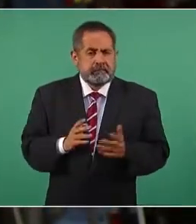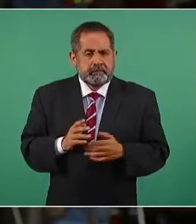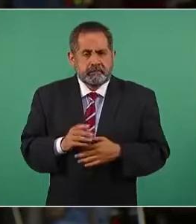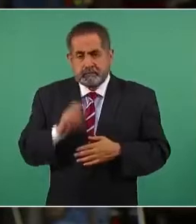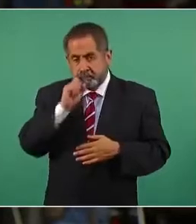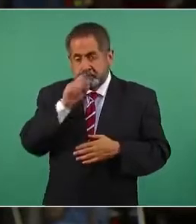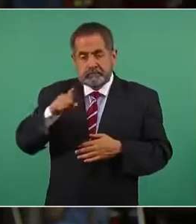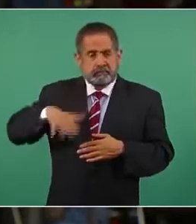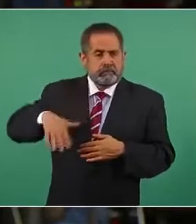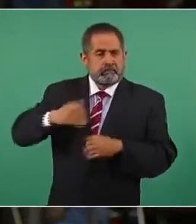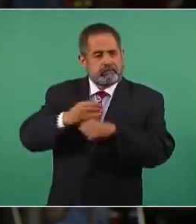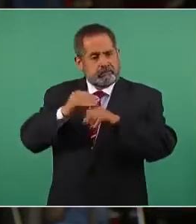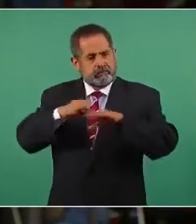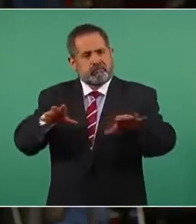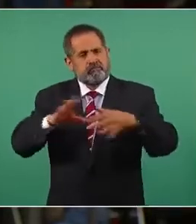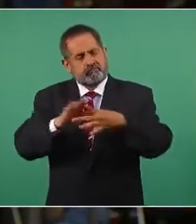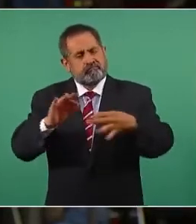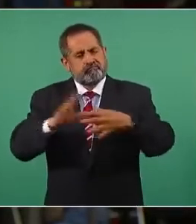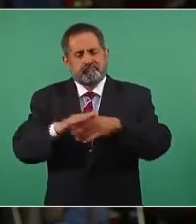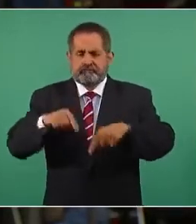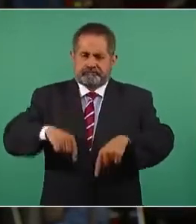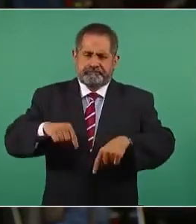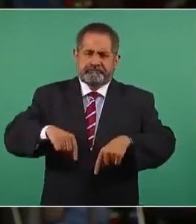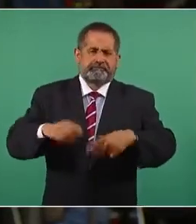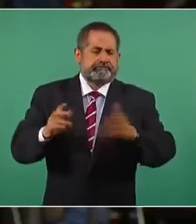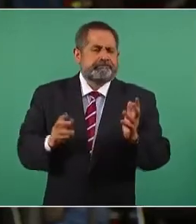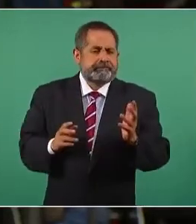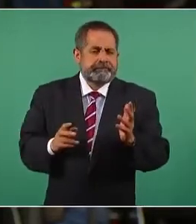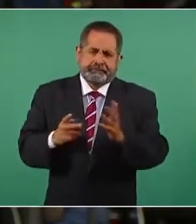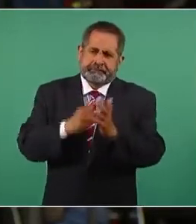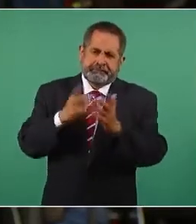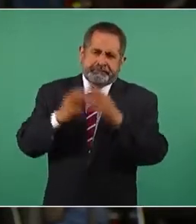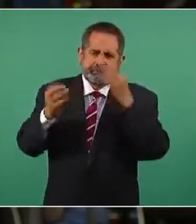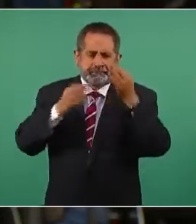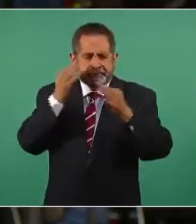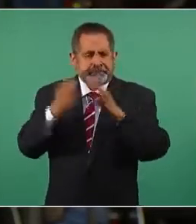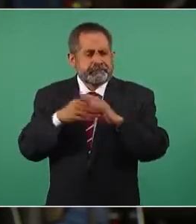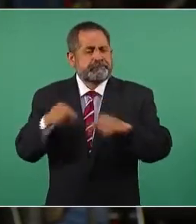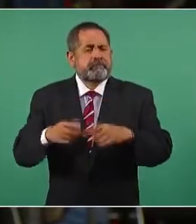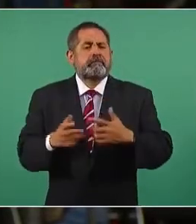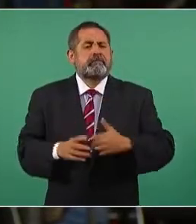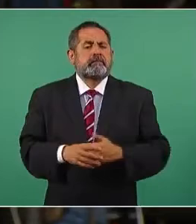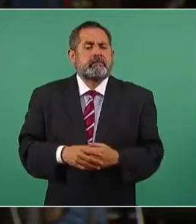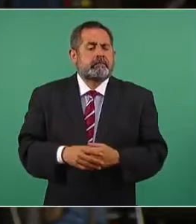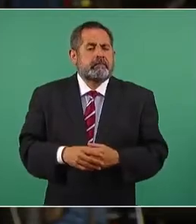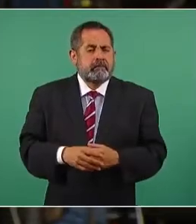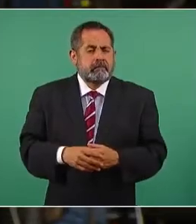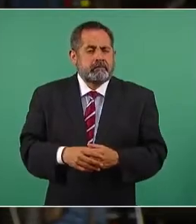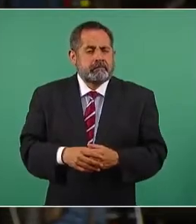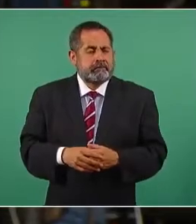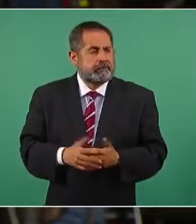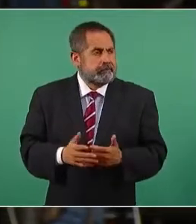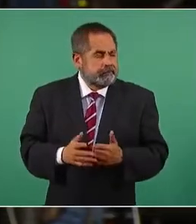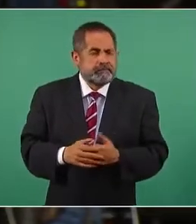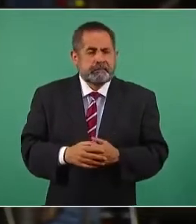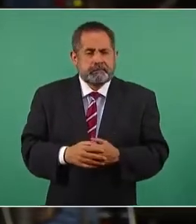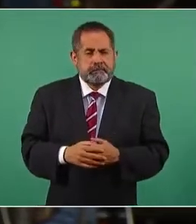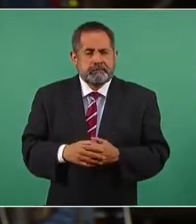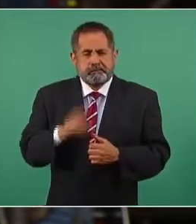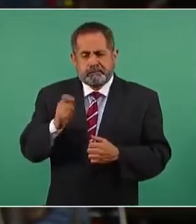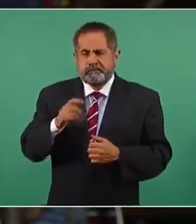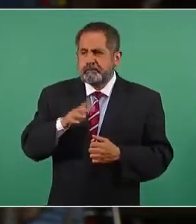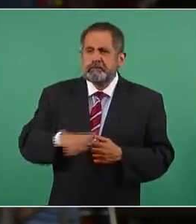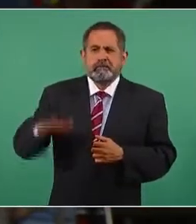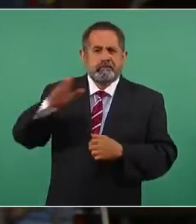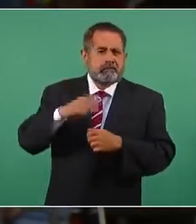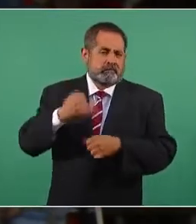también ha informado usted aquí mismo en estas conferencias matutinas, la injusticia